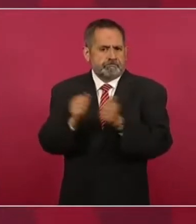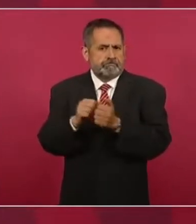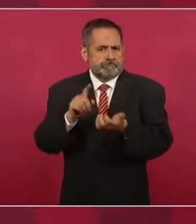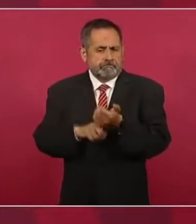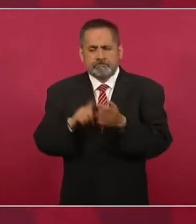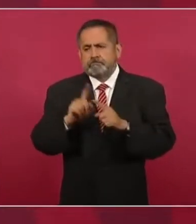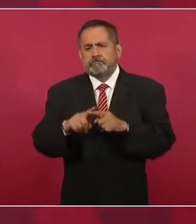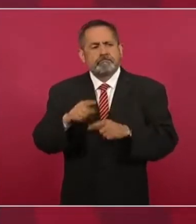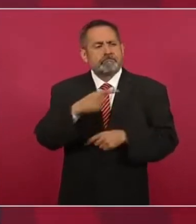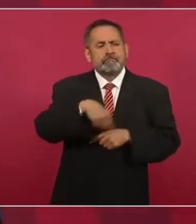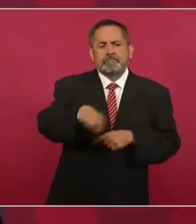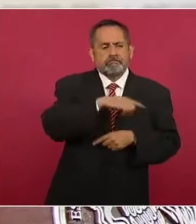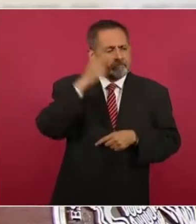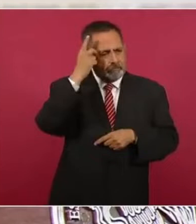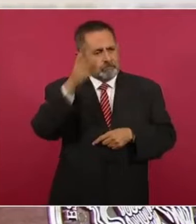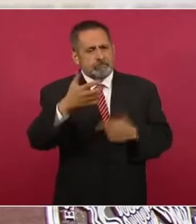con productores